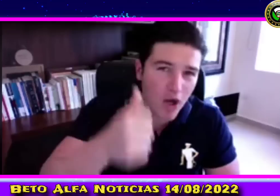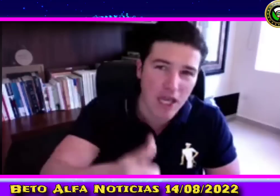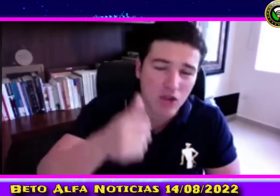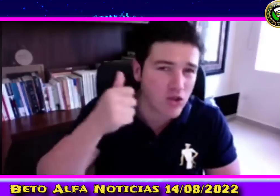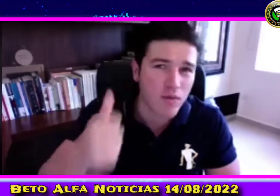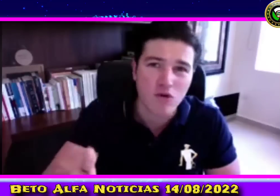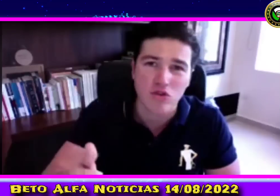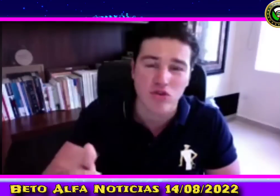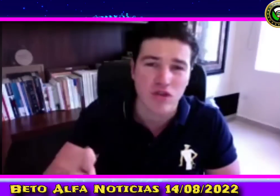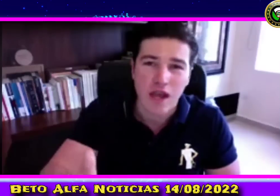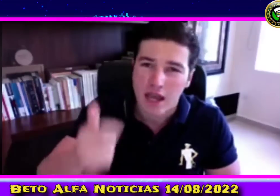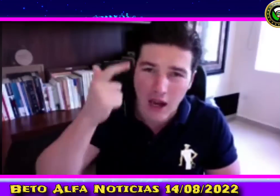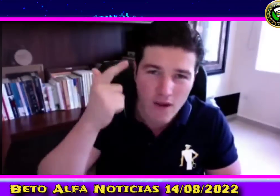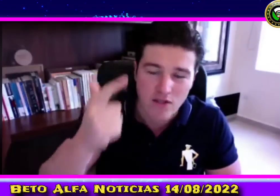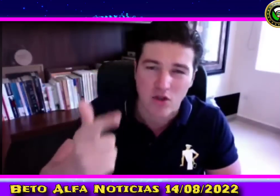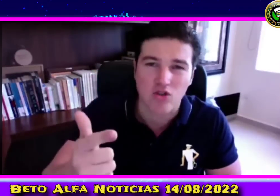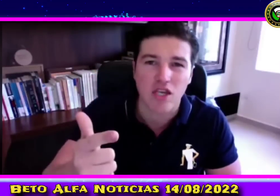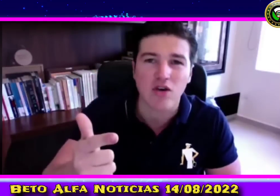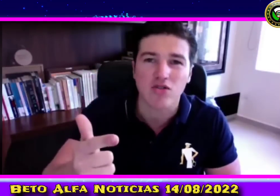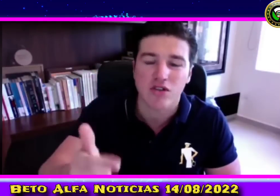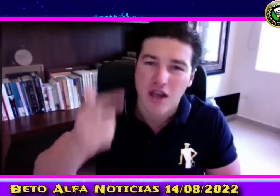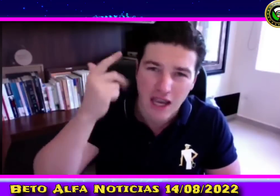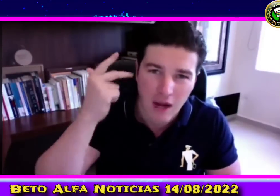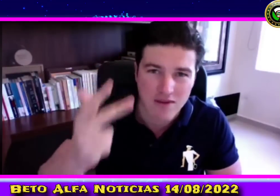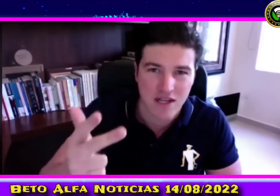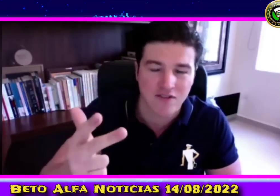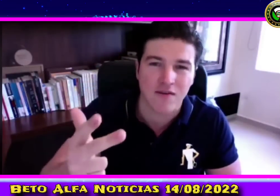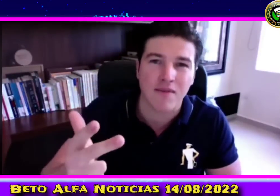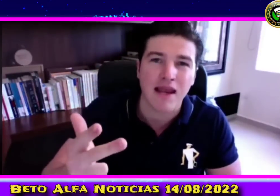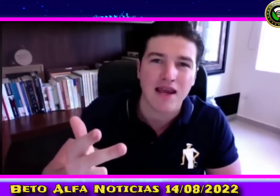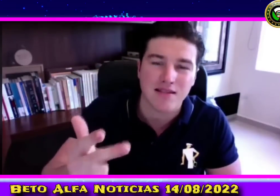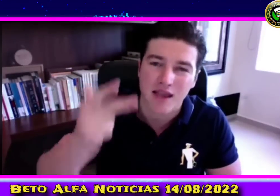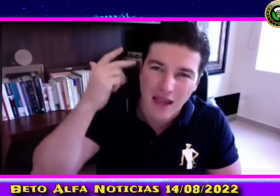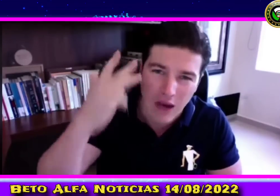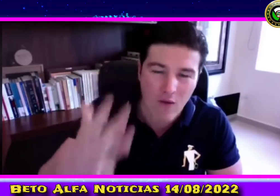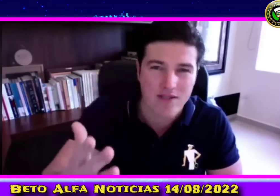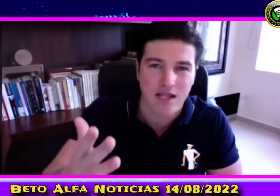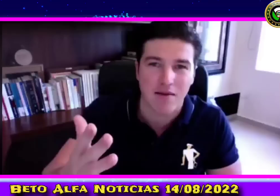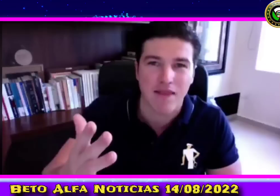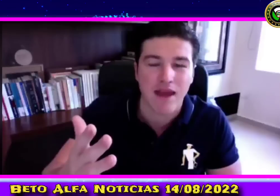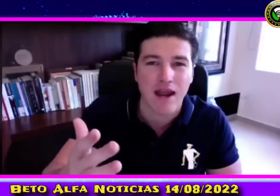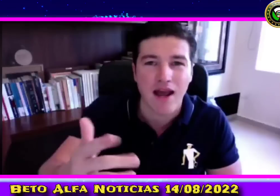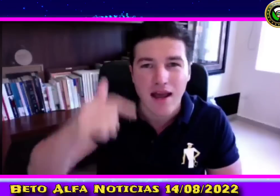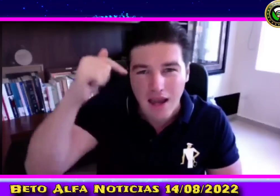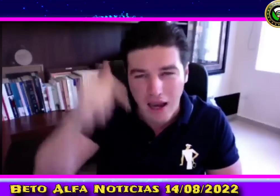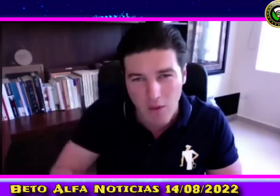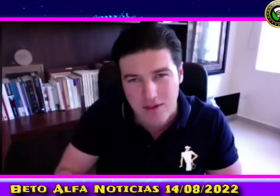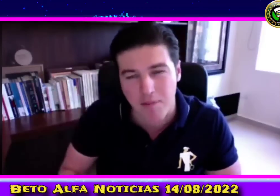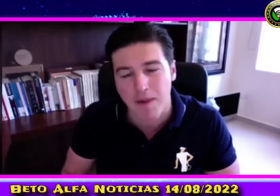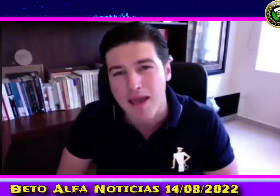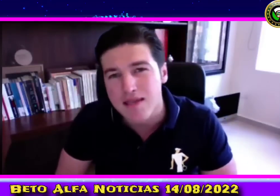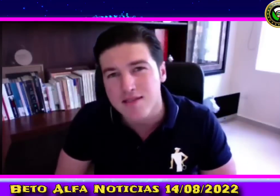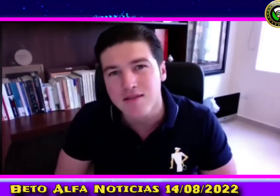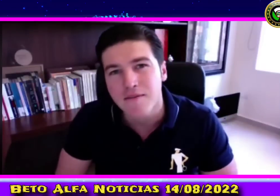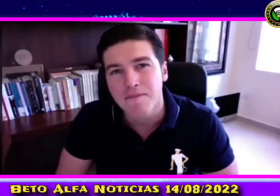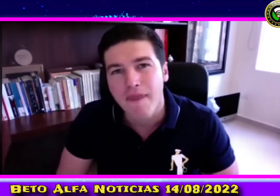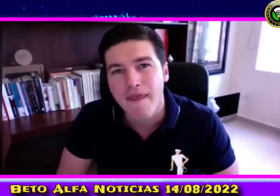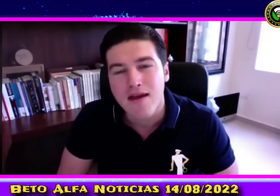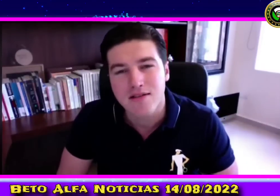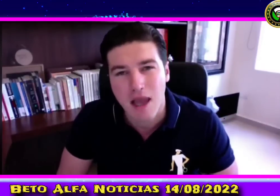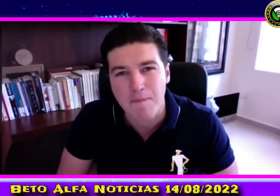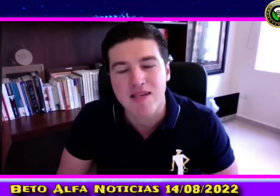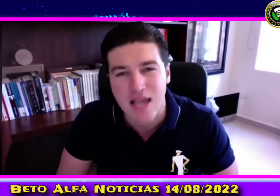poquitos son muchos que nuestros hijos que nuestras familias que nuestra bandera que nuestro país